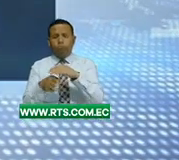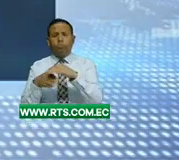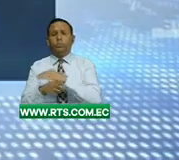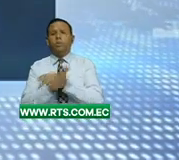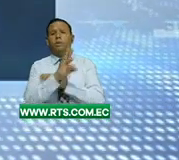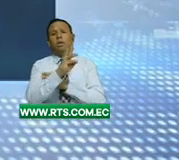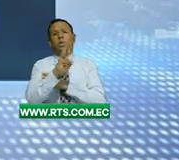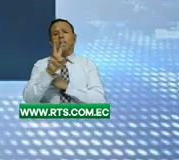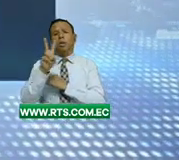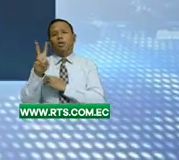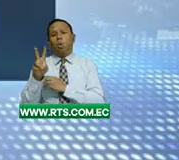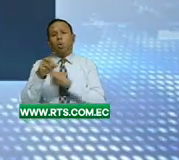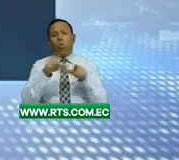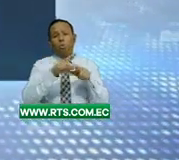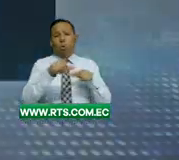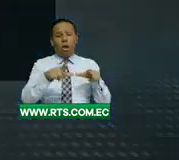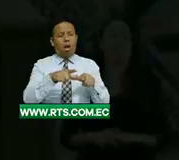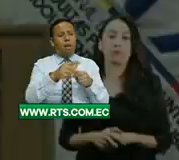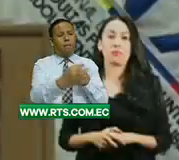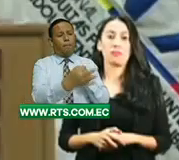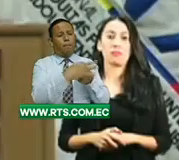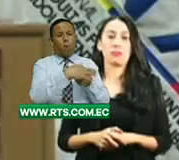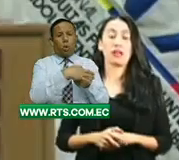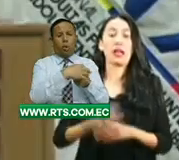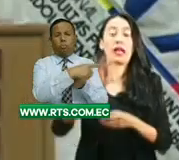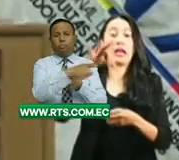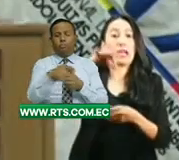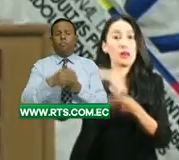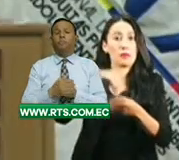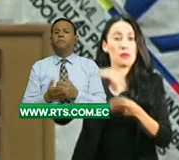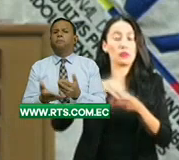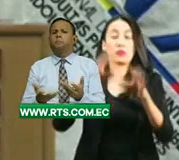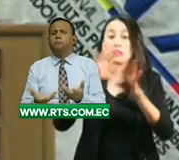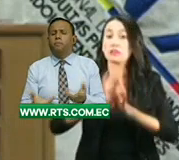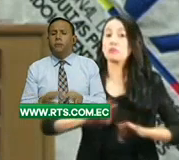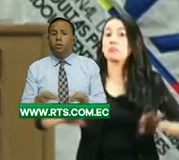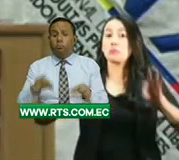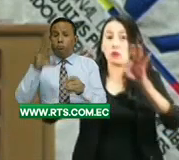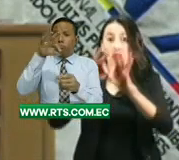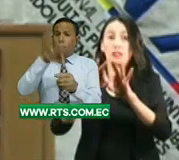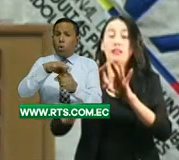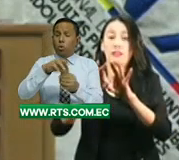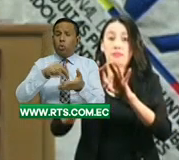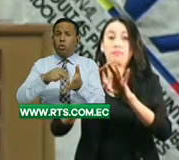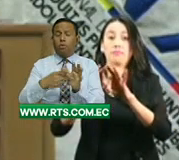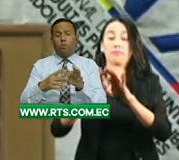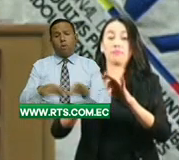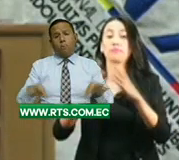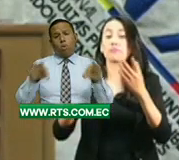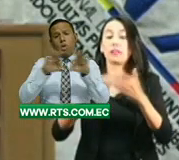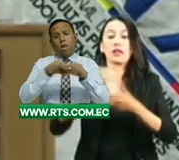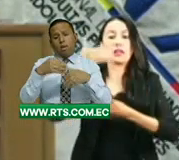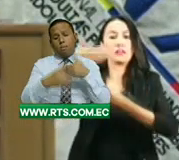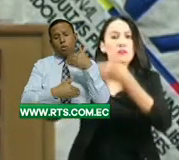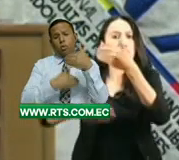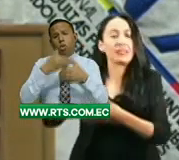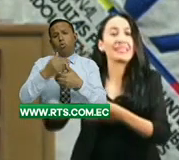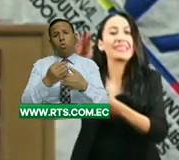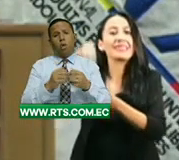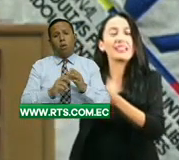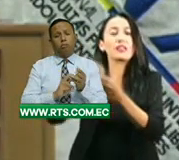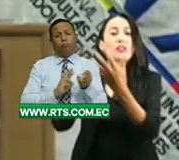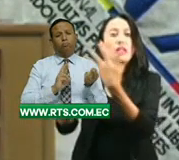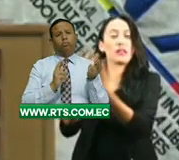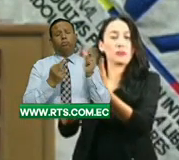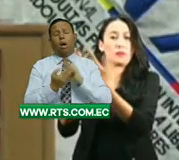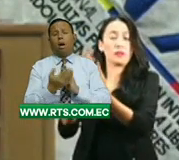del voto. El voto se convierte en un elemento fundamental dentro de los procesos de rehabilitación y reinserción social